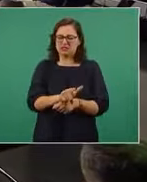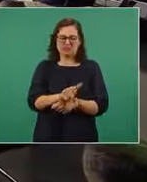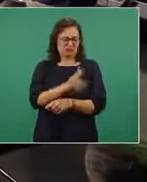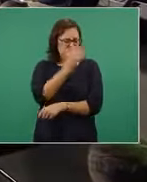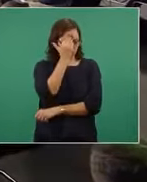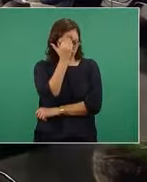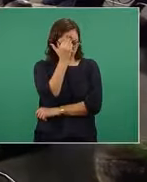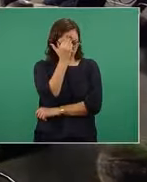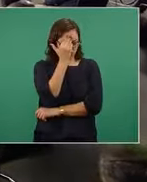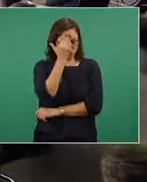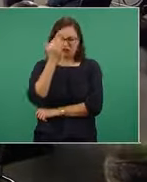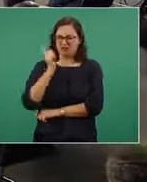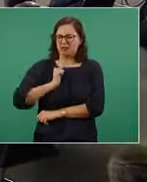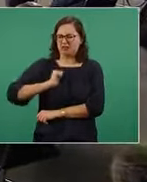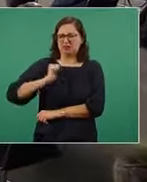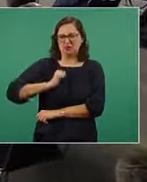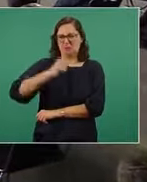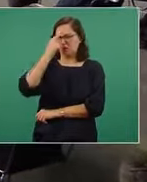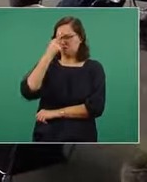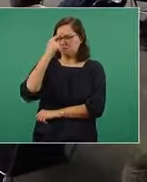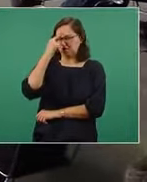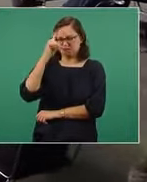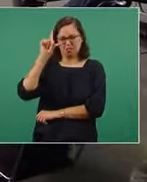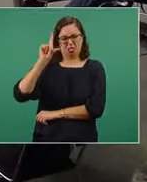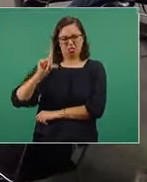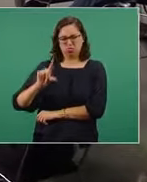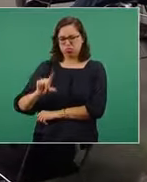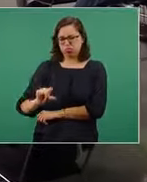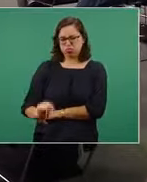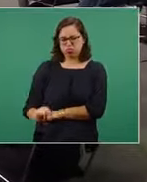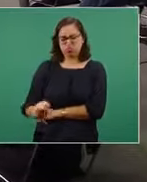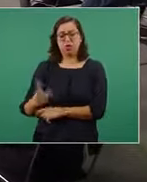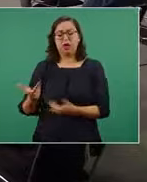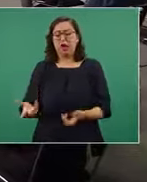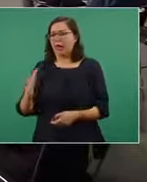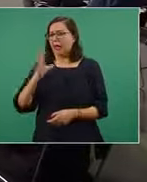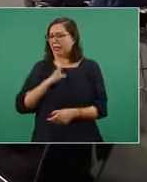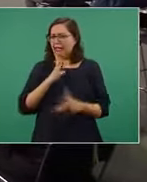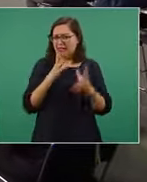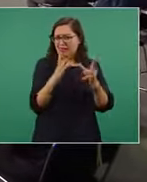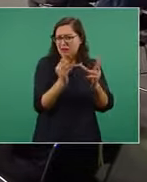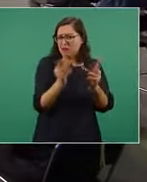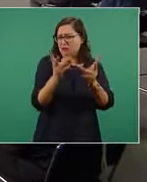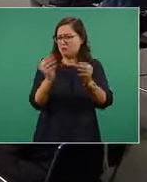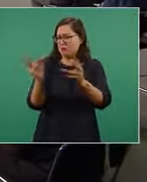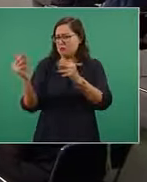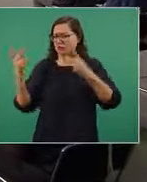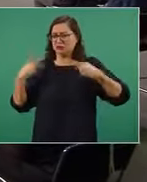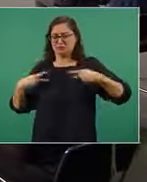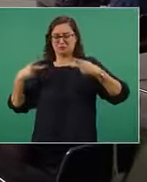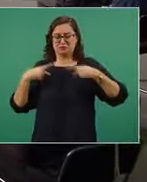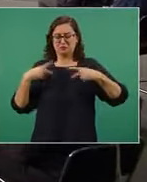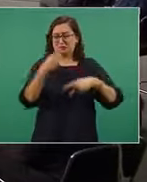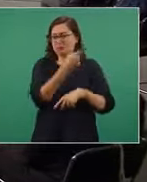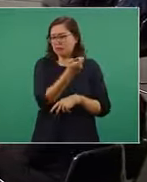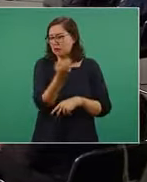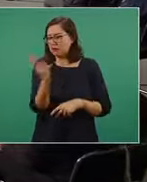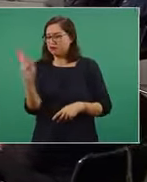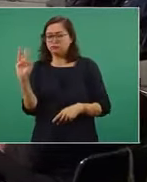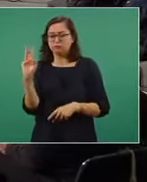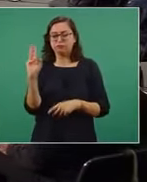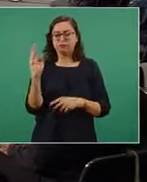Estos íconos de la cultura y la academia, como Elena Poniatowska, Homero Aridjis, Horacio Franco, reconocidos caricaturistas, así